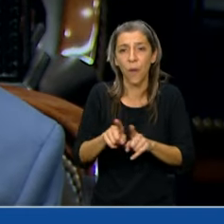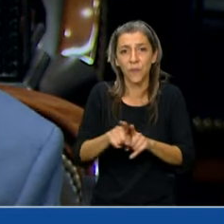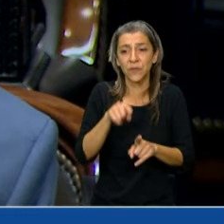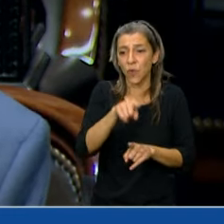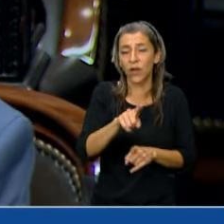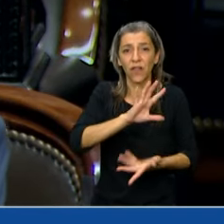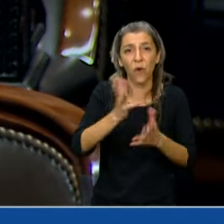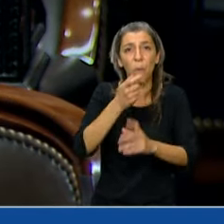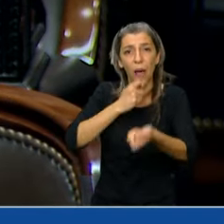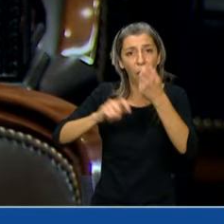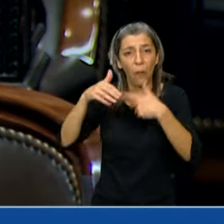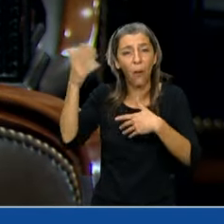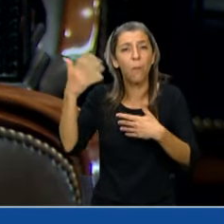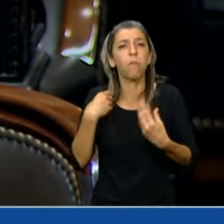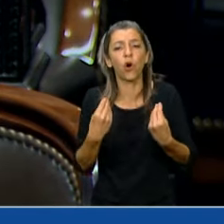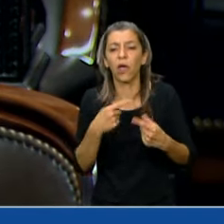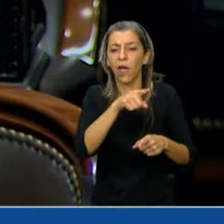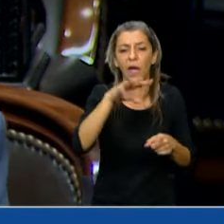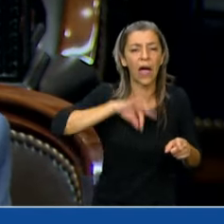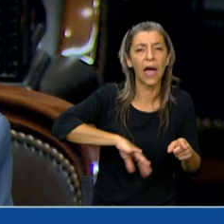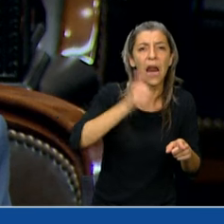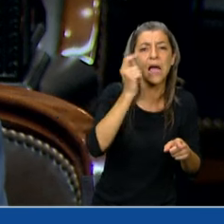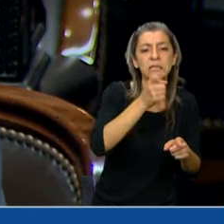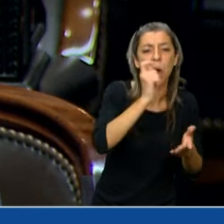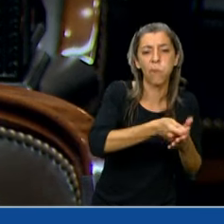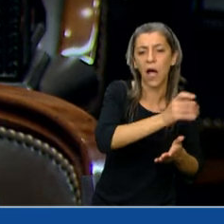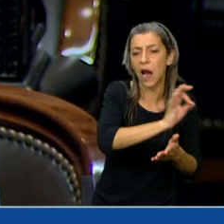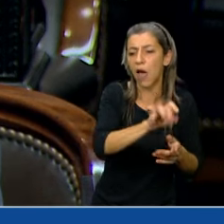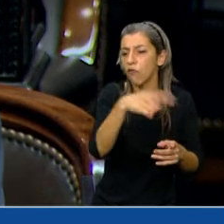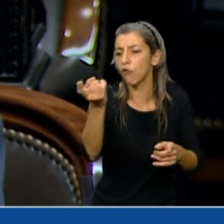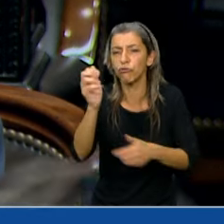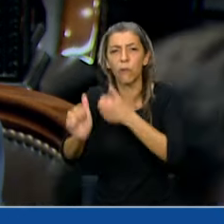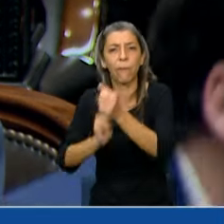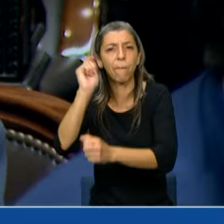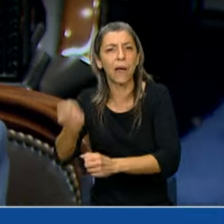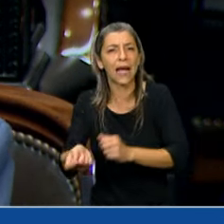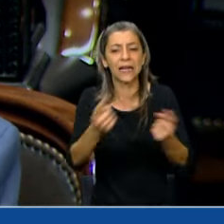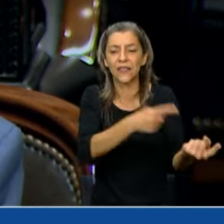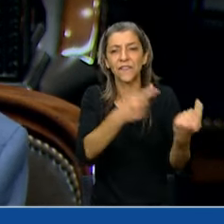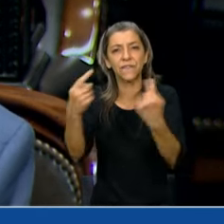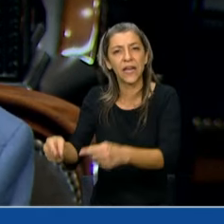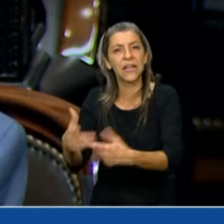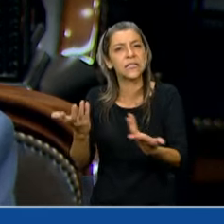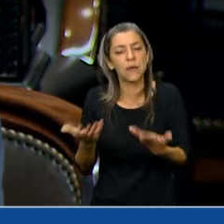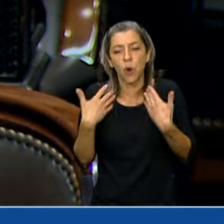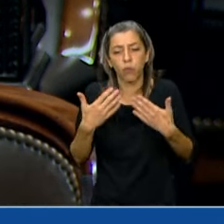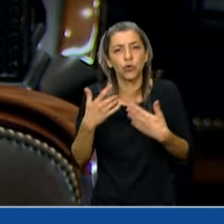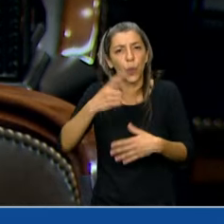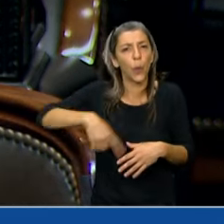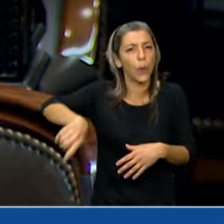bajamos ganancias Y a esta industria Así que potencialmente tienen la misma la mismas posibilidades y que también tienen